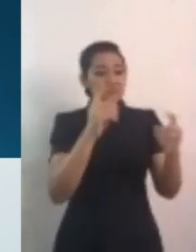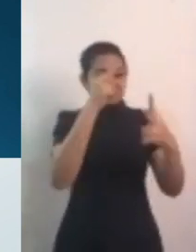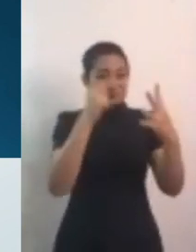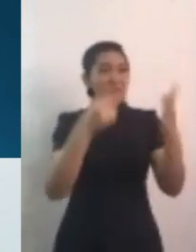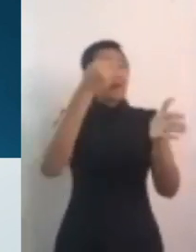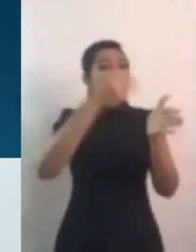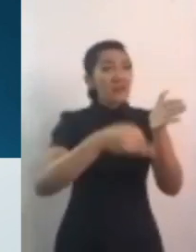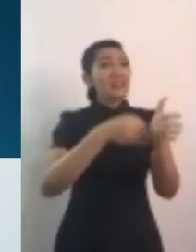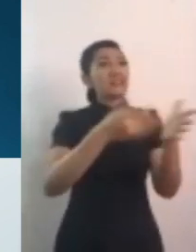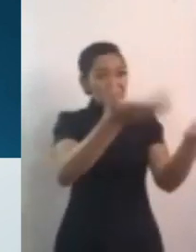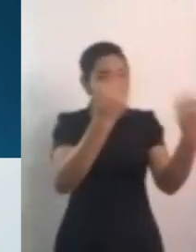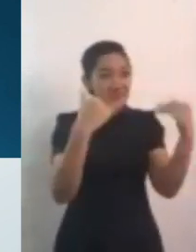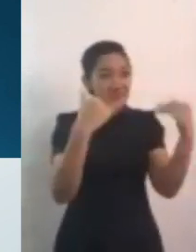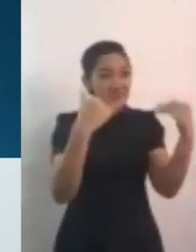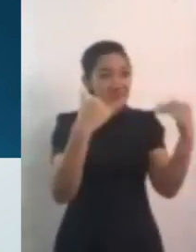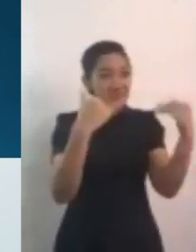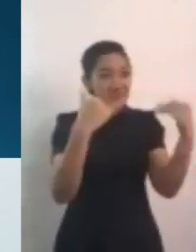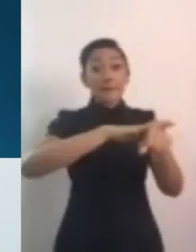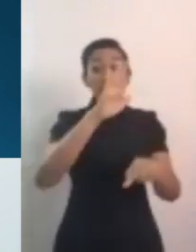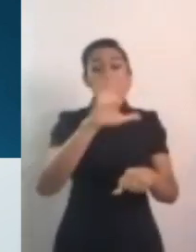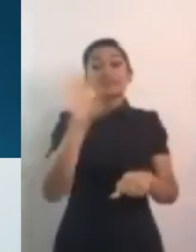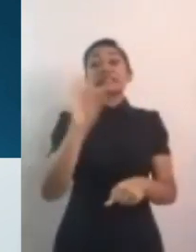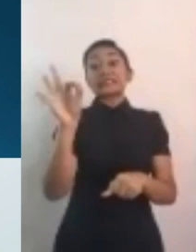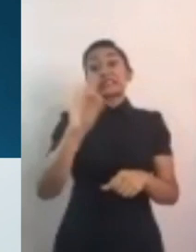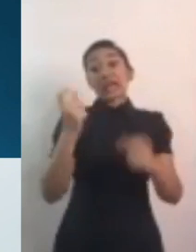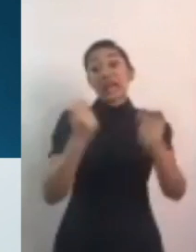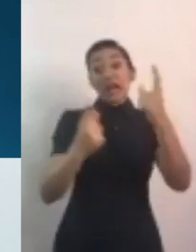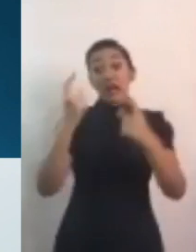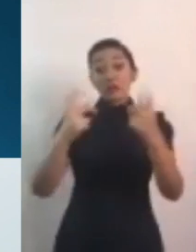escuchar el radio 7, 8, 9 horas al día